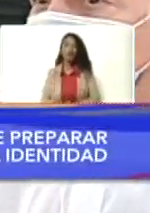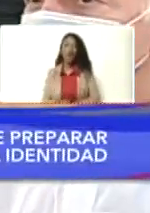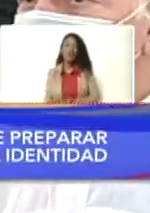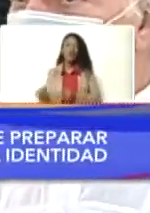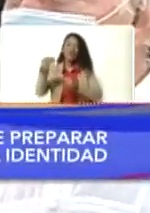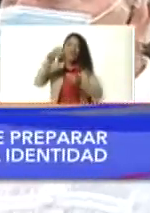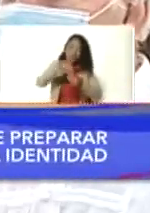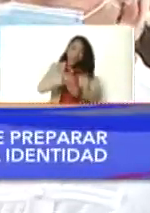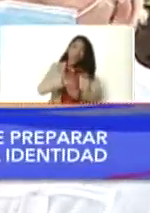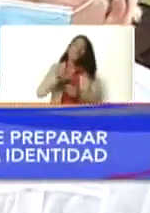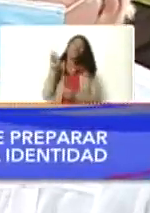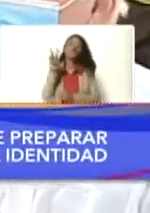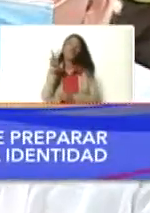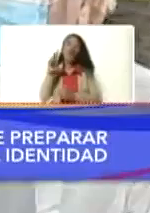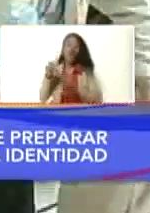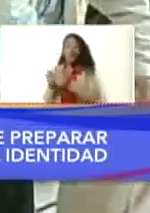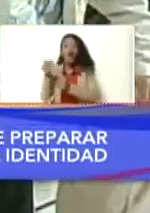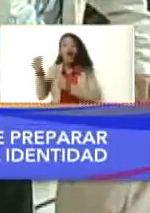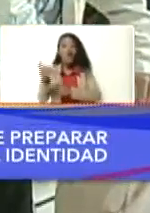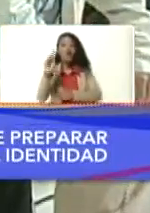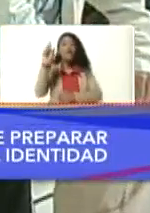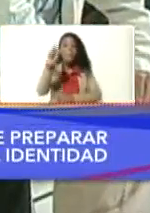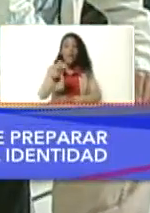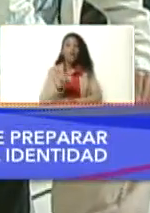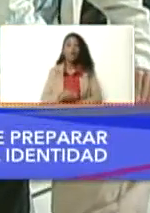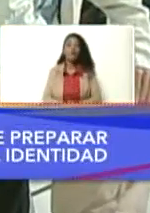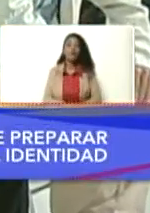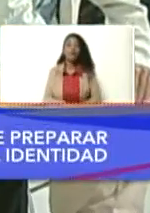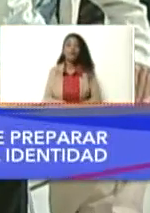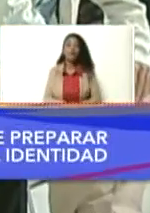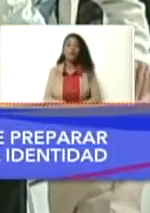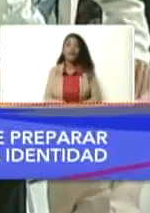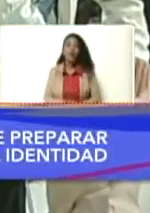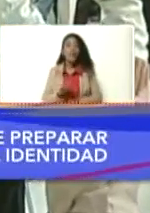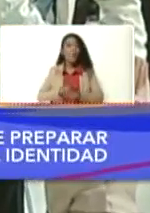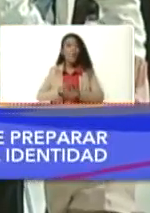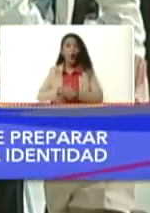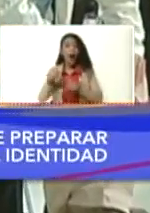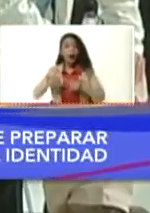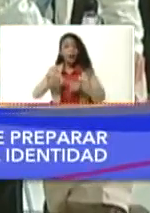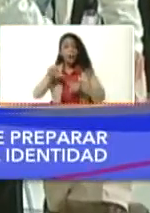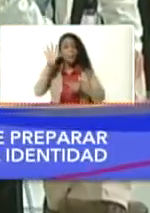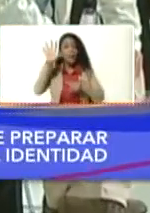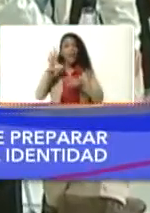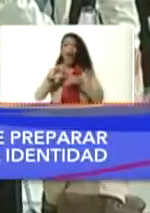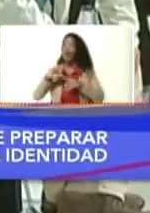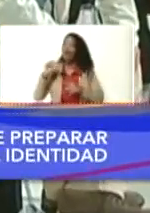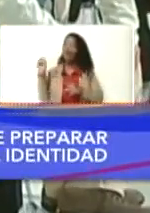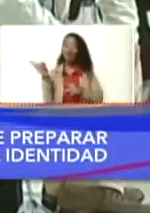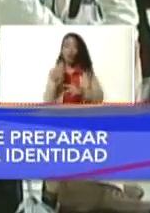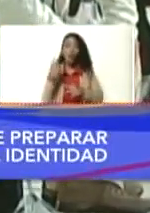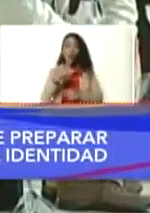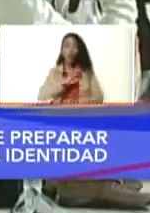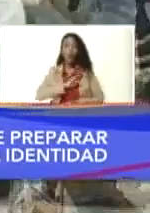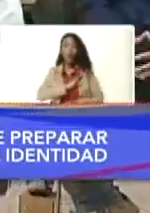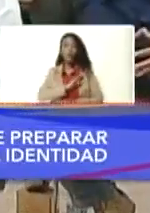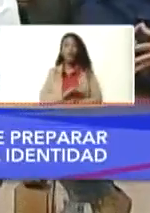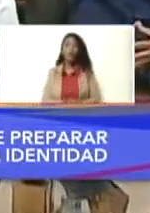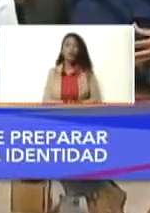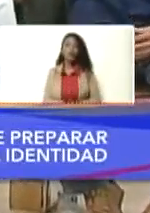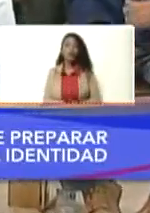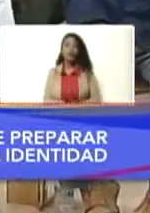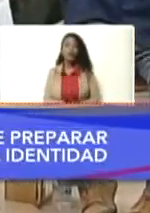dentro de Venezuela y a los que están afuera también. Porque esta patria le pertenece a todos.